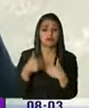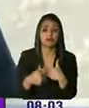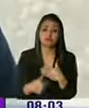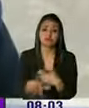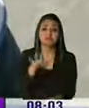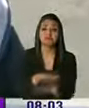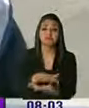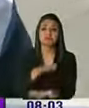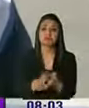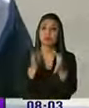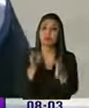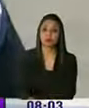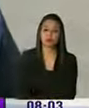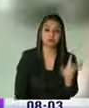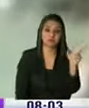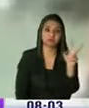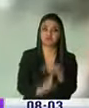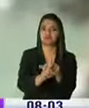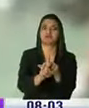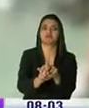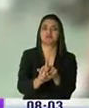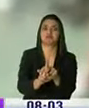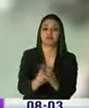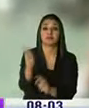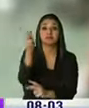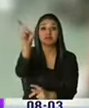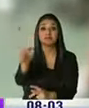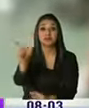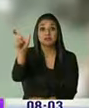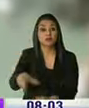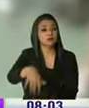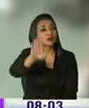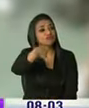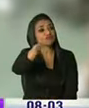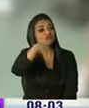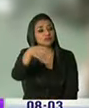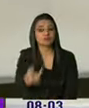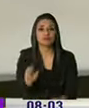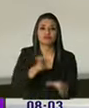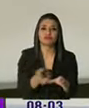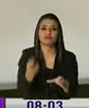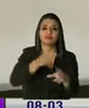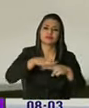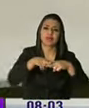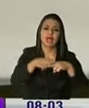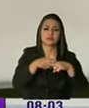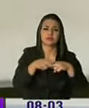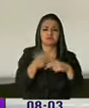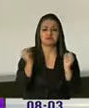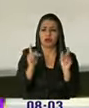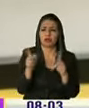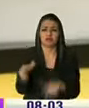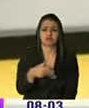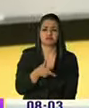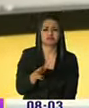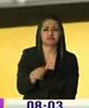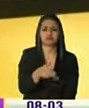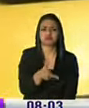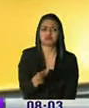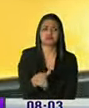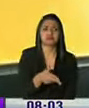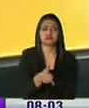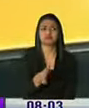giro de 180 grados. Los causantes, 3 pasajeros que solicitaron ser llevados hasta un cierto lugar y luego